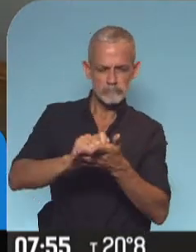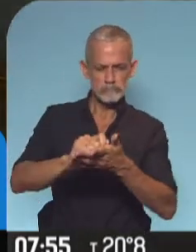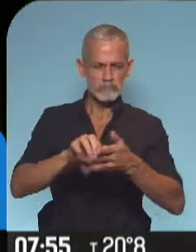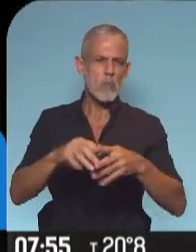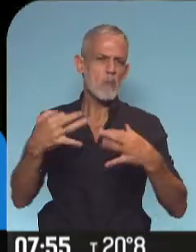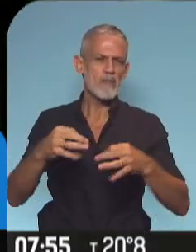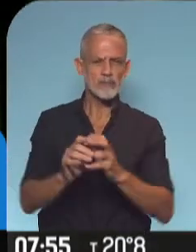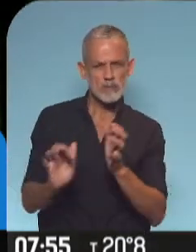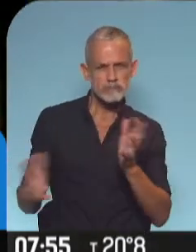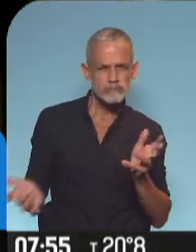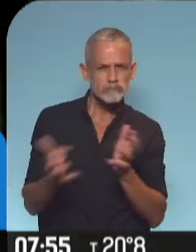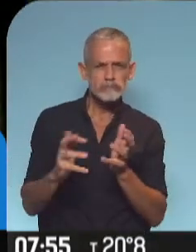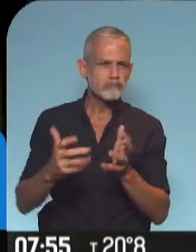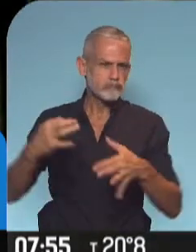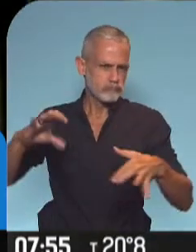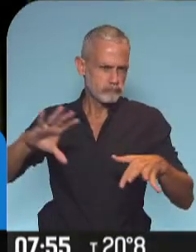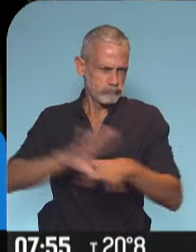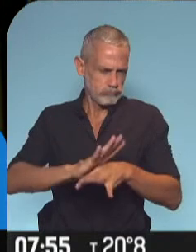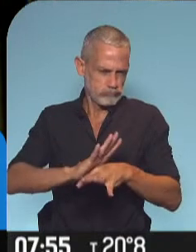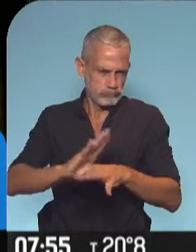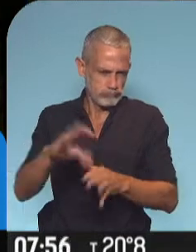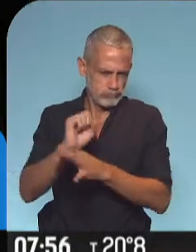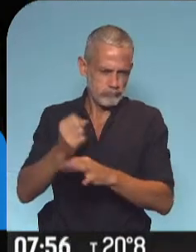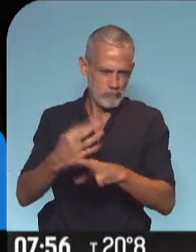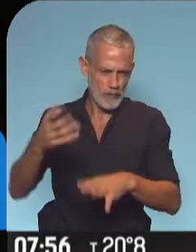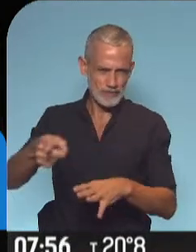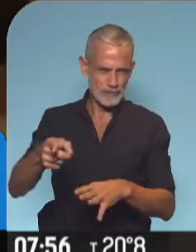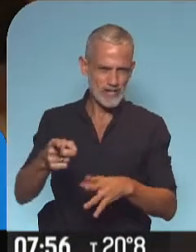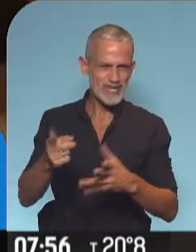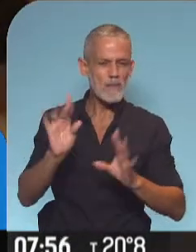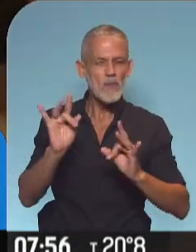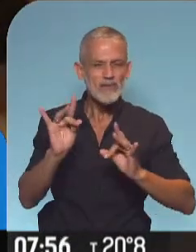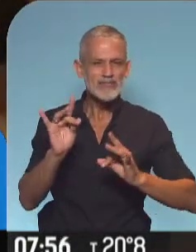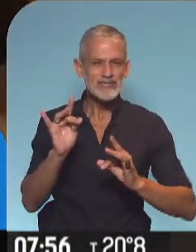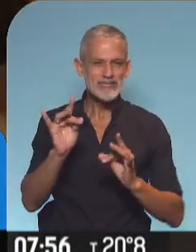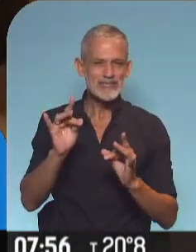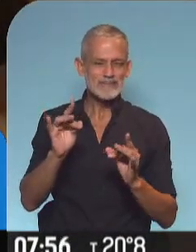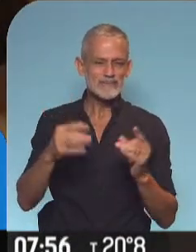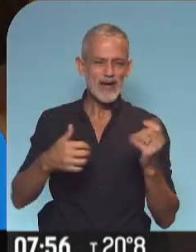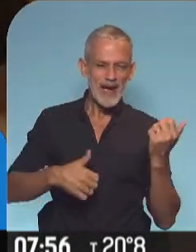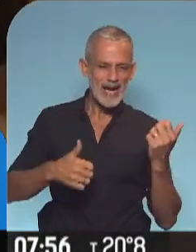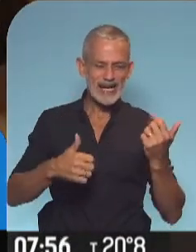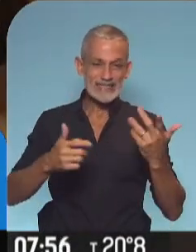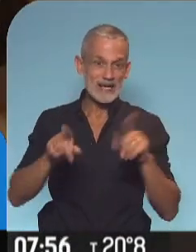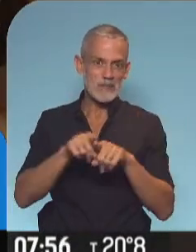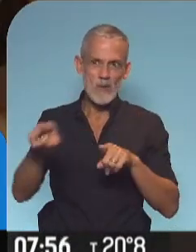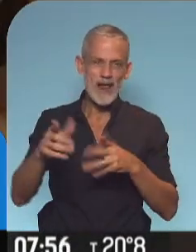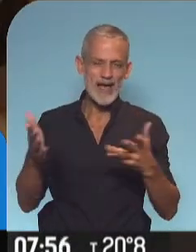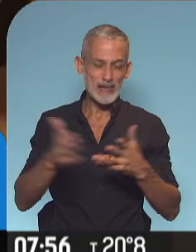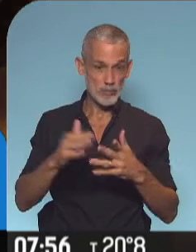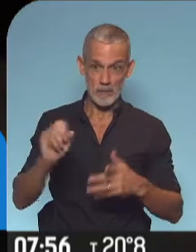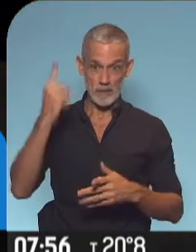tocaba el bandoneón como nadie. Entonces siempre es muy difícil abordar todo lo que él hizo, ¿no? Yo voy a tocar por primera